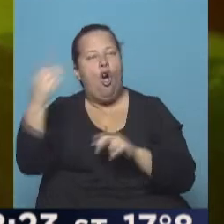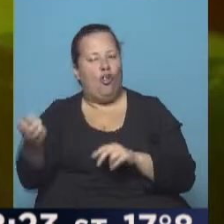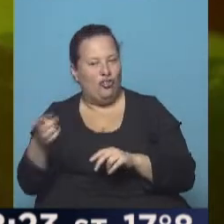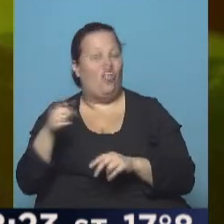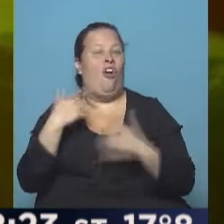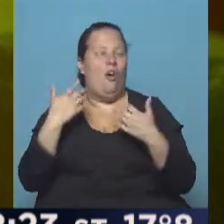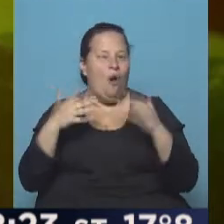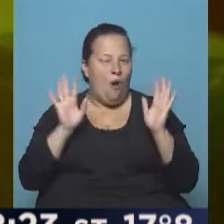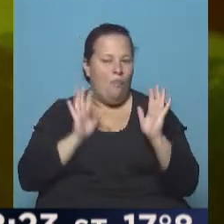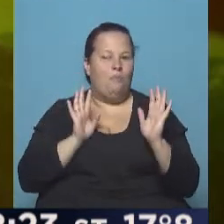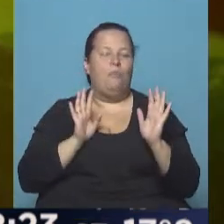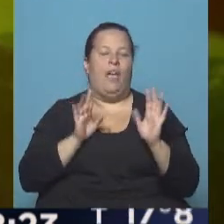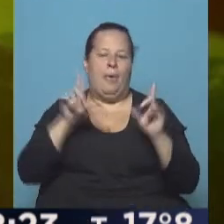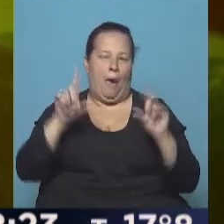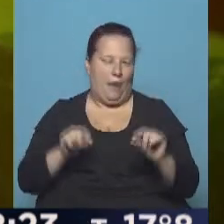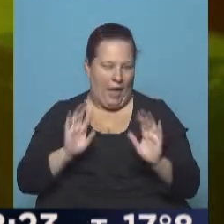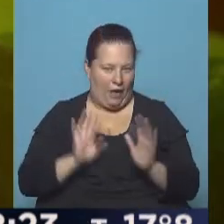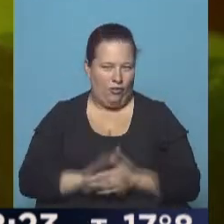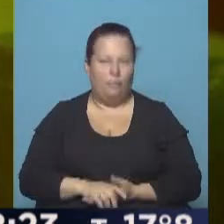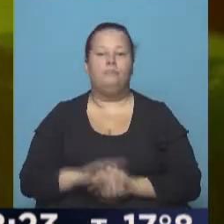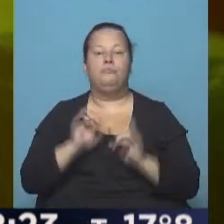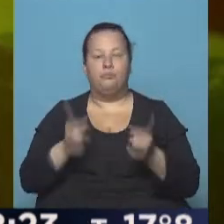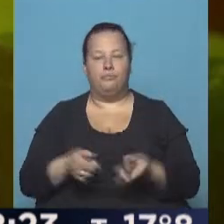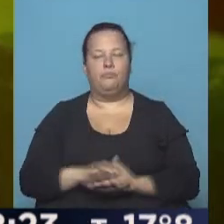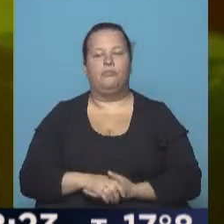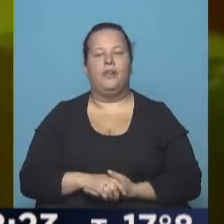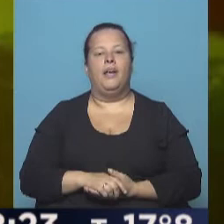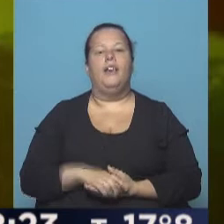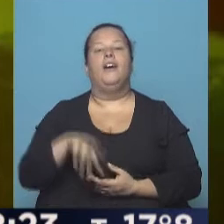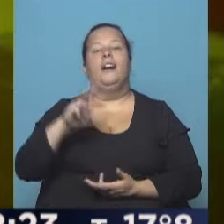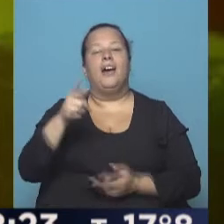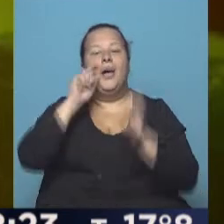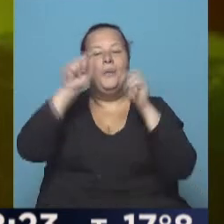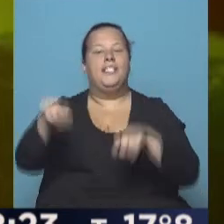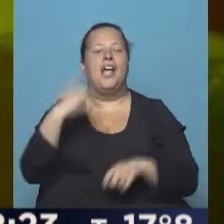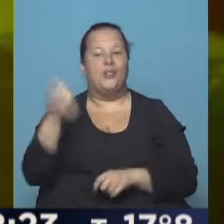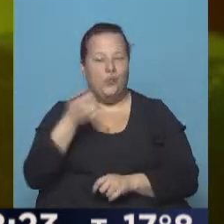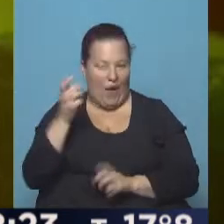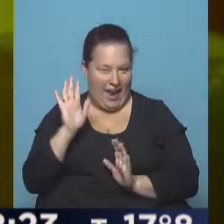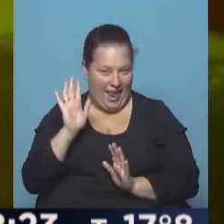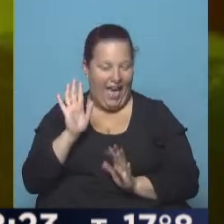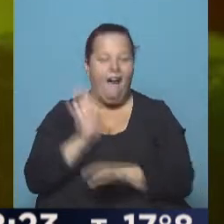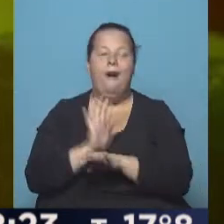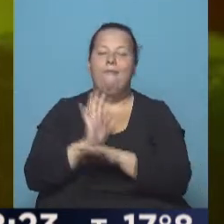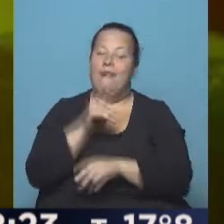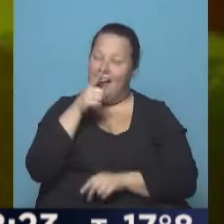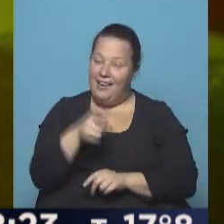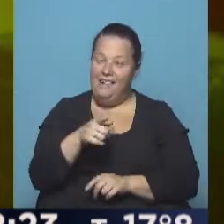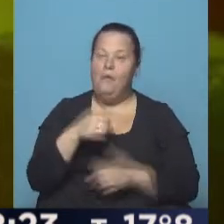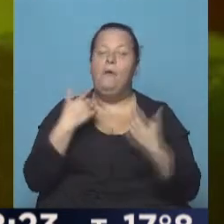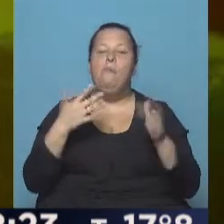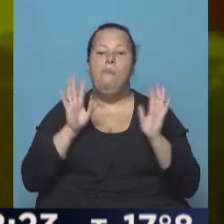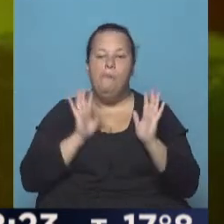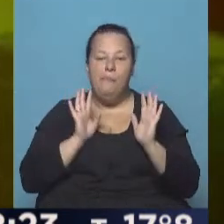puede llegar a acceder a costos bastante más baratos. Después, el tercero es visitar a la suegra, digamos. Es ahí lo que puedes